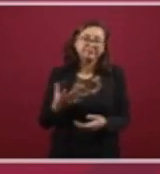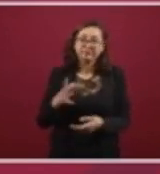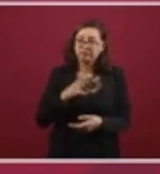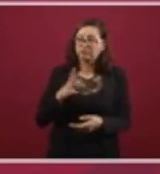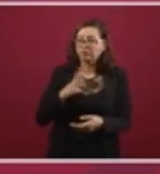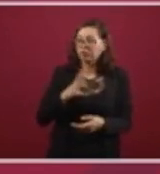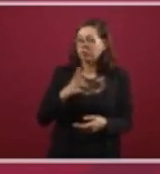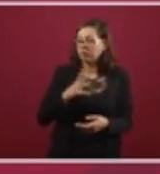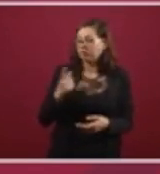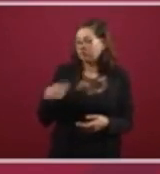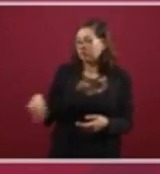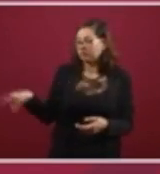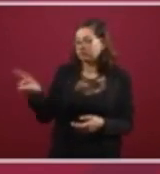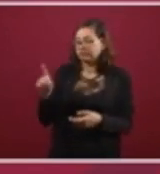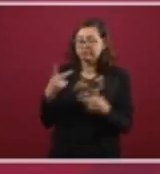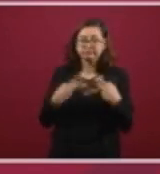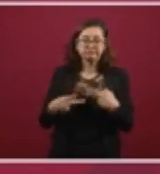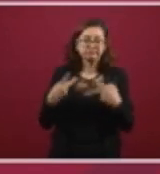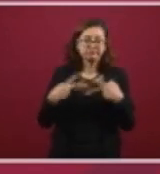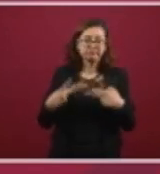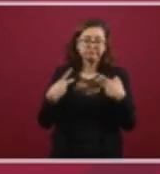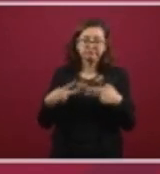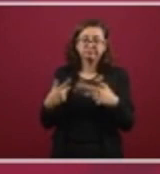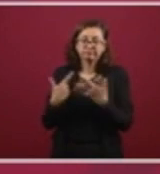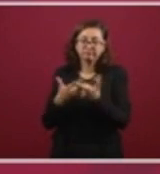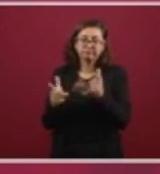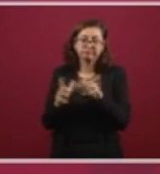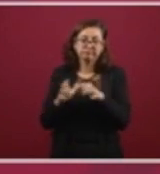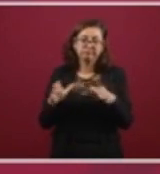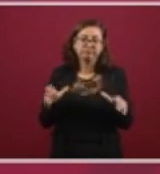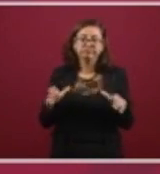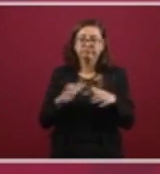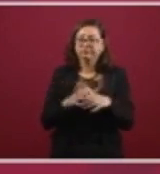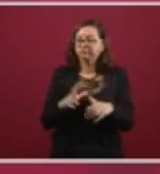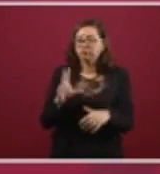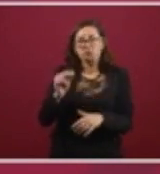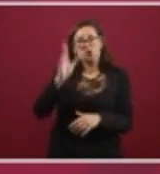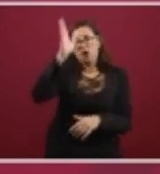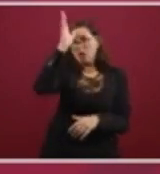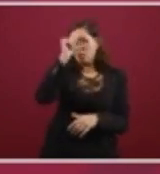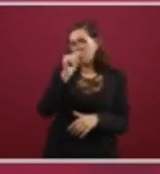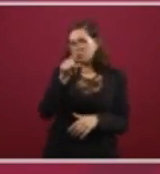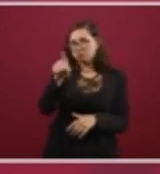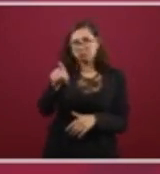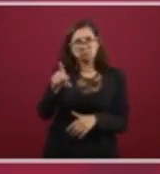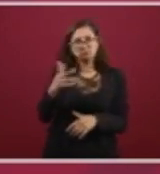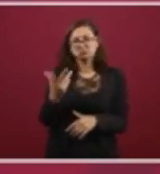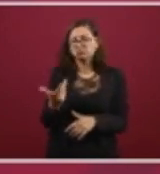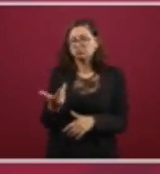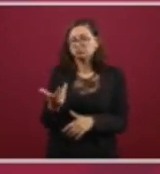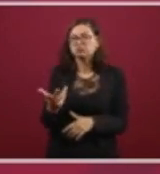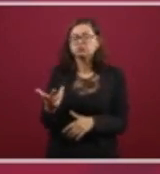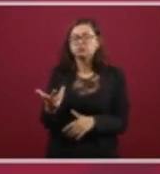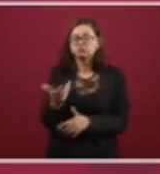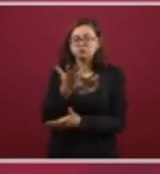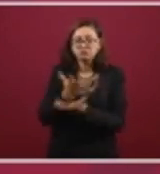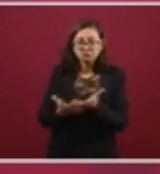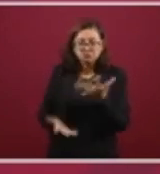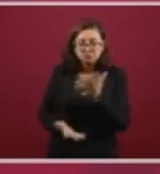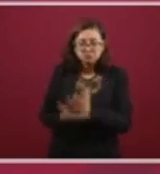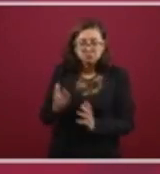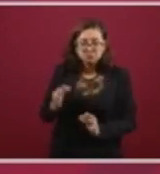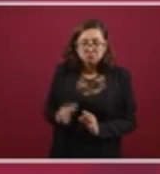existe un sector que está inconforme con la manera, el